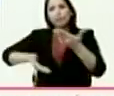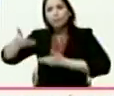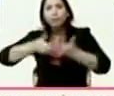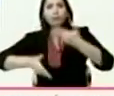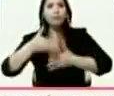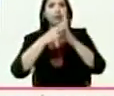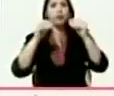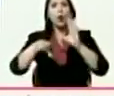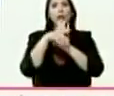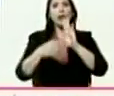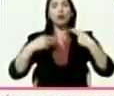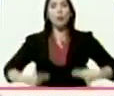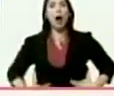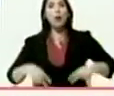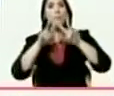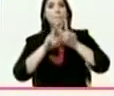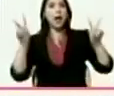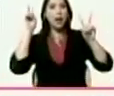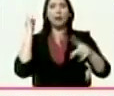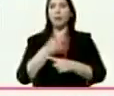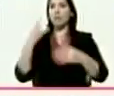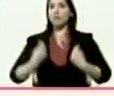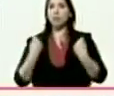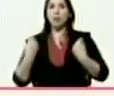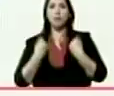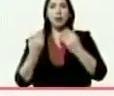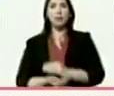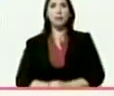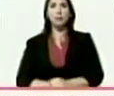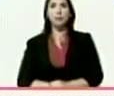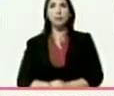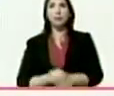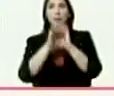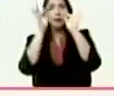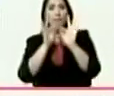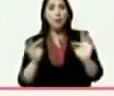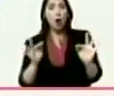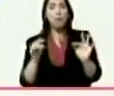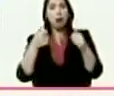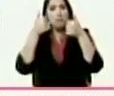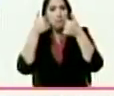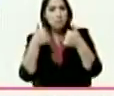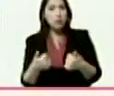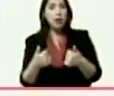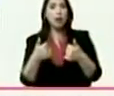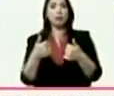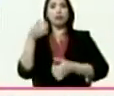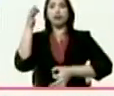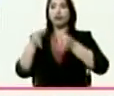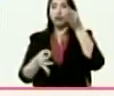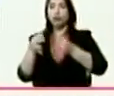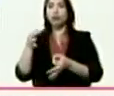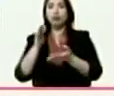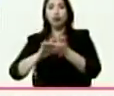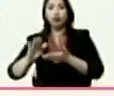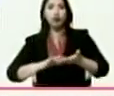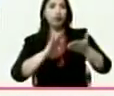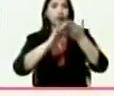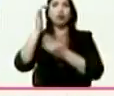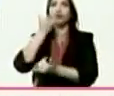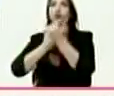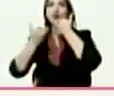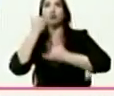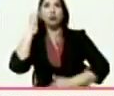derecho humano a la paz, a vivir de manera estable, en justicia, corrigiendo los errores